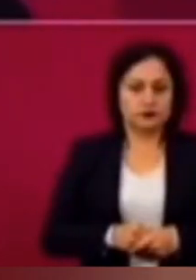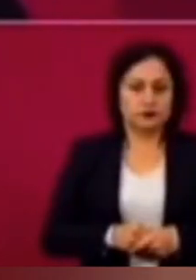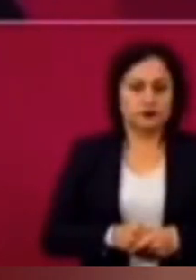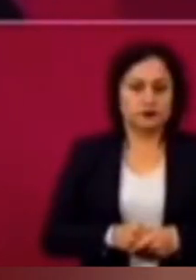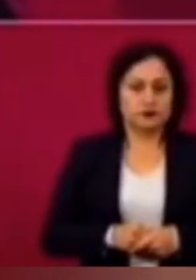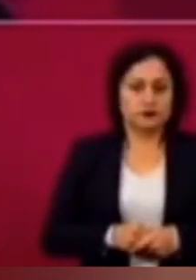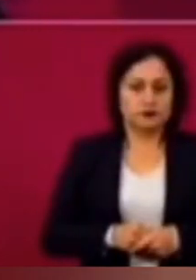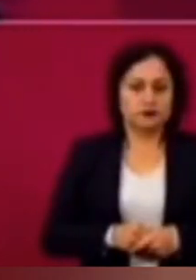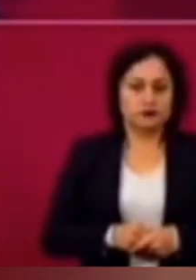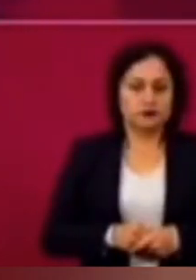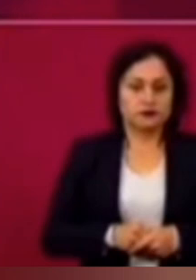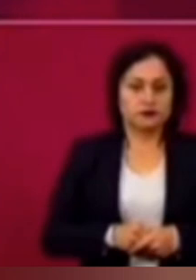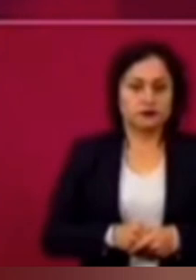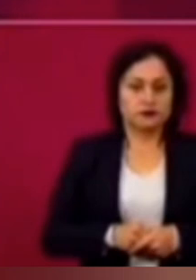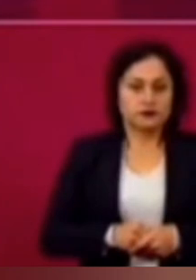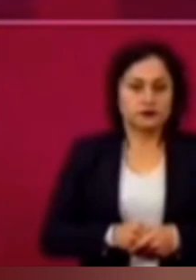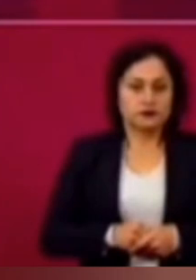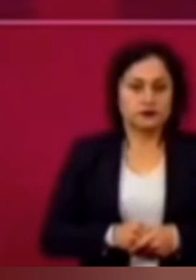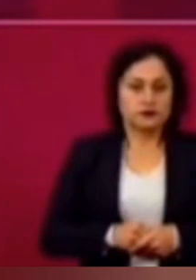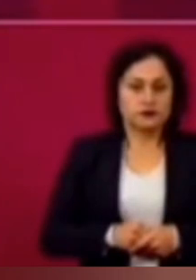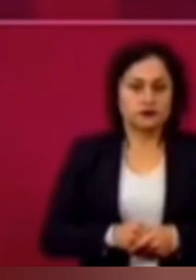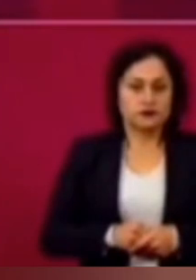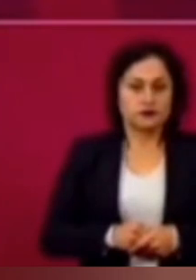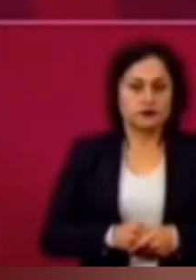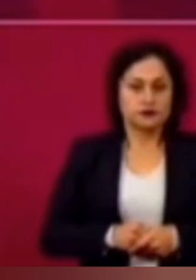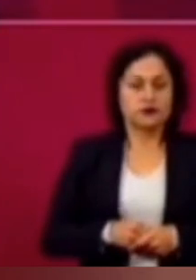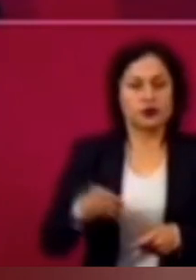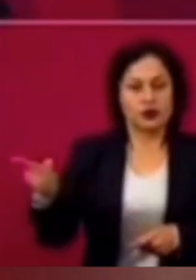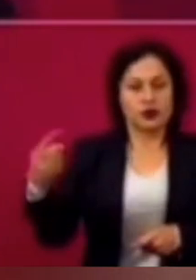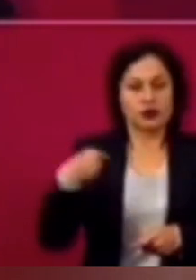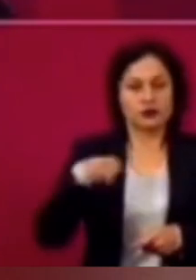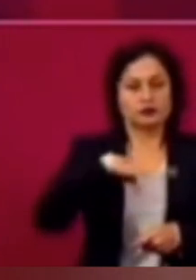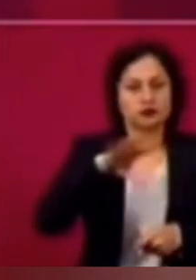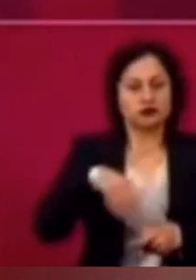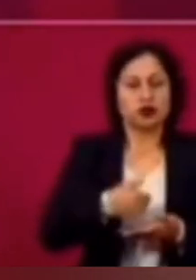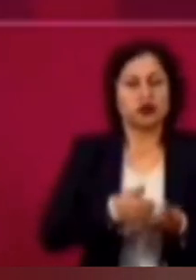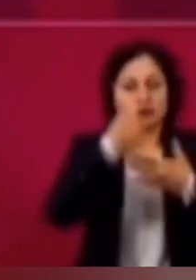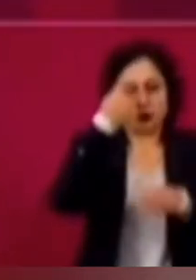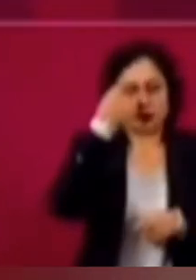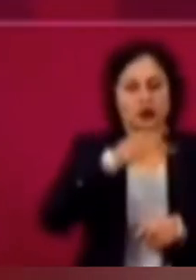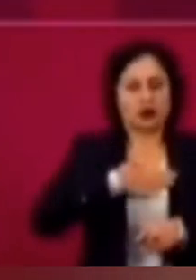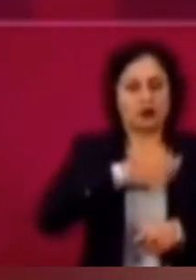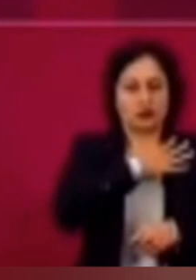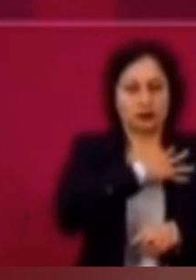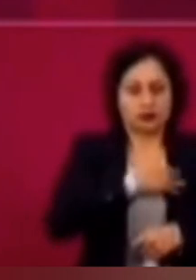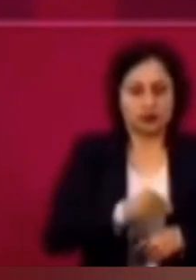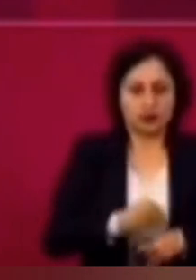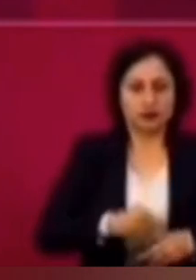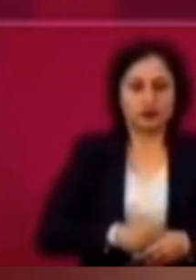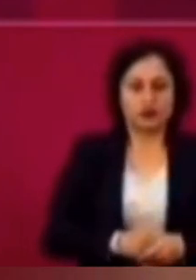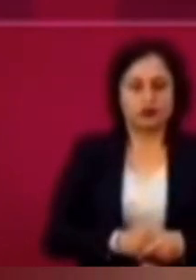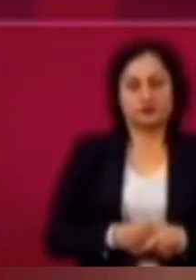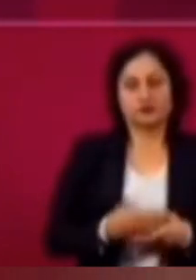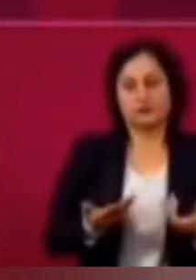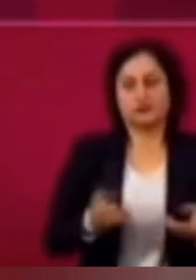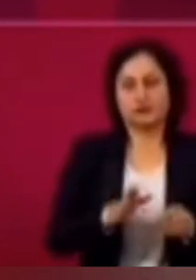Sin embargo, el actual presidente tabasqueño será recordado como aquel mandatario que intentó imitar a su tocayo